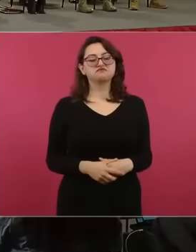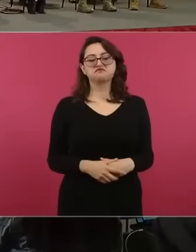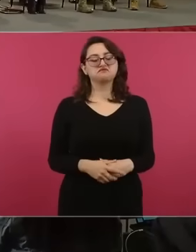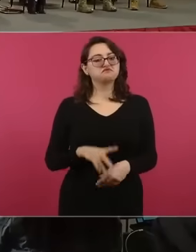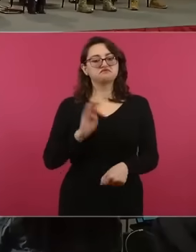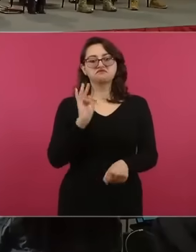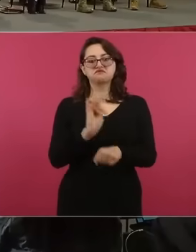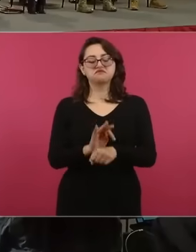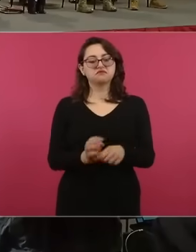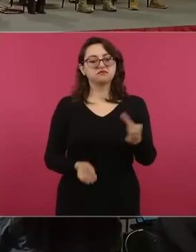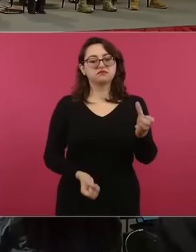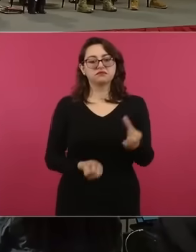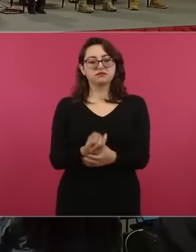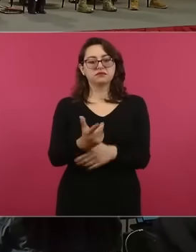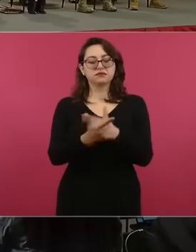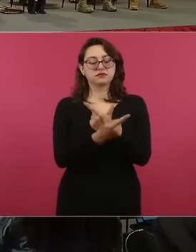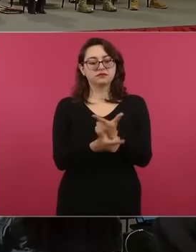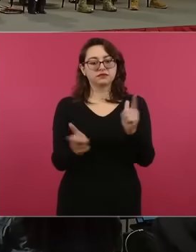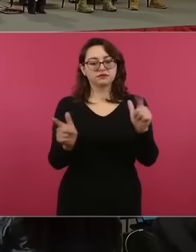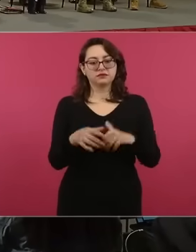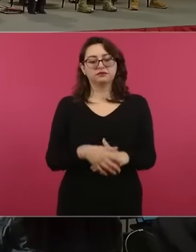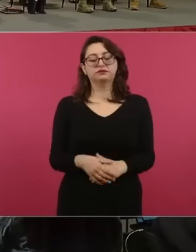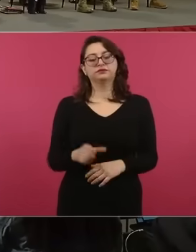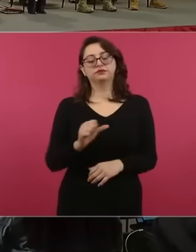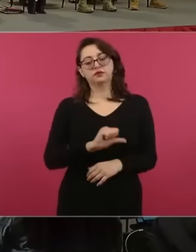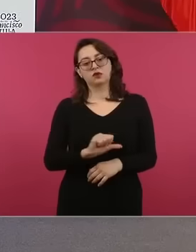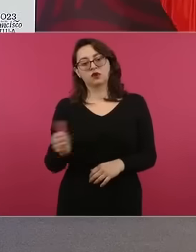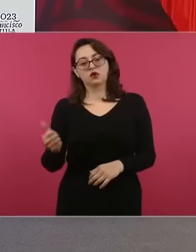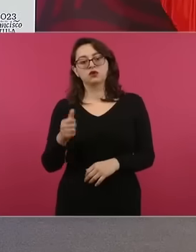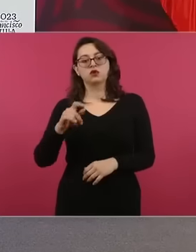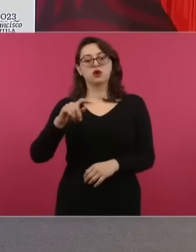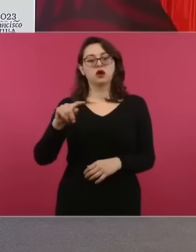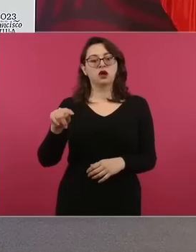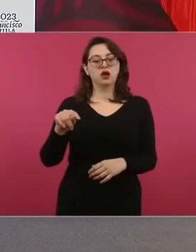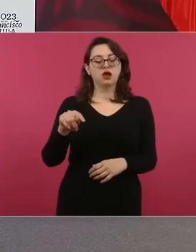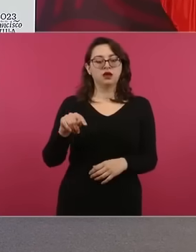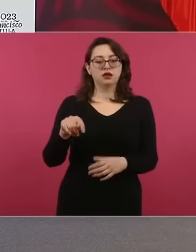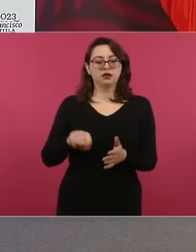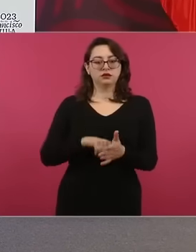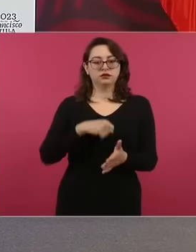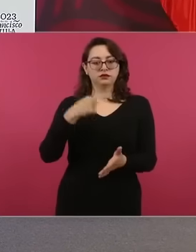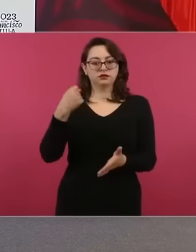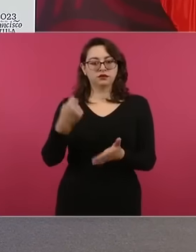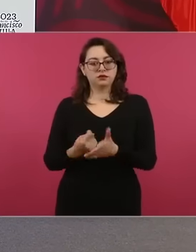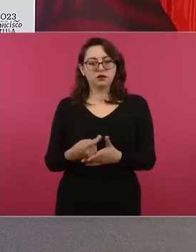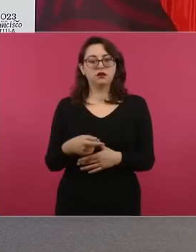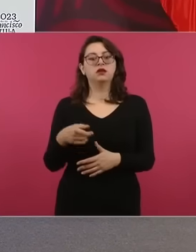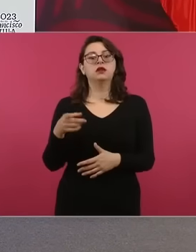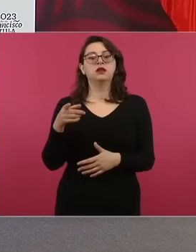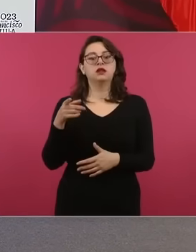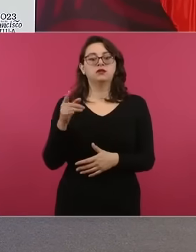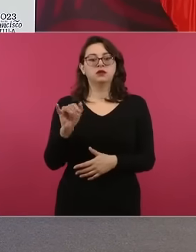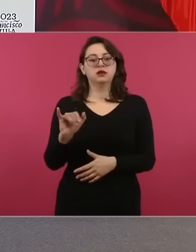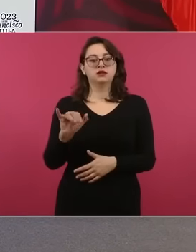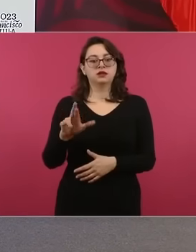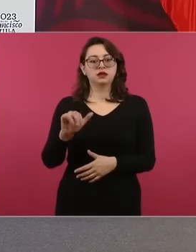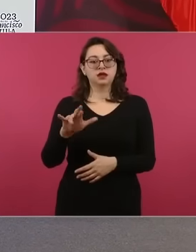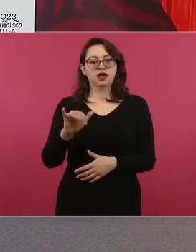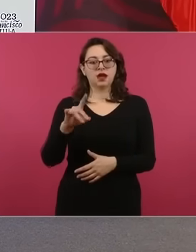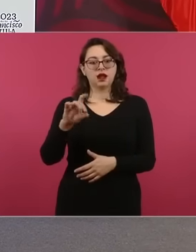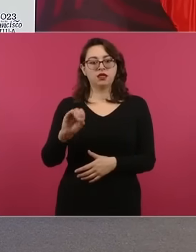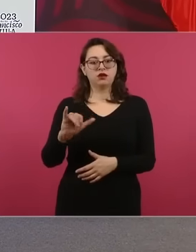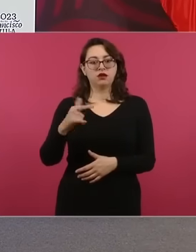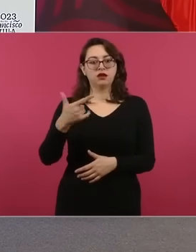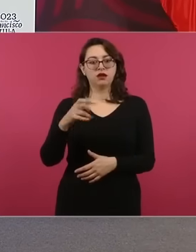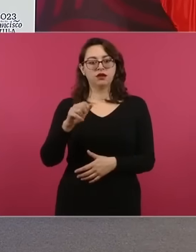adelante el siguiente es el juez de control en Tamaulipas Ricardo Ignacio Rivera Pacheco este juez